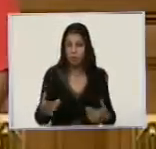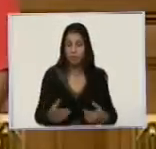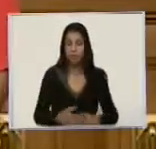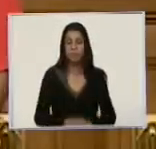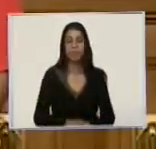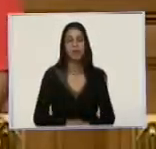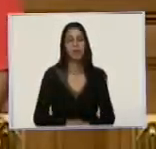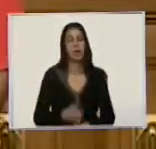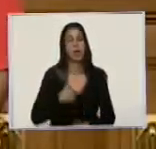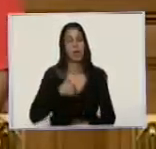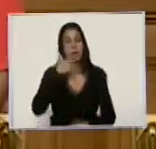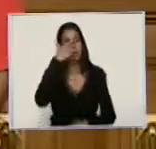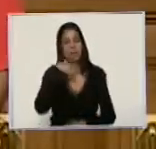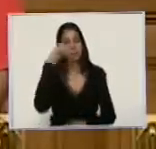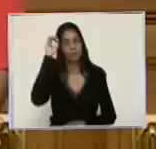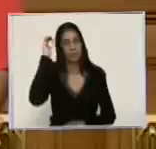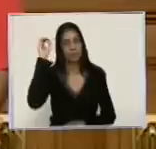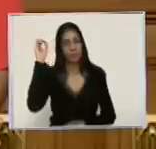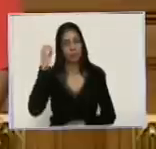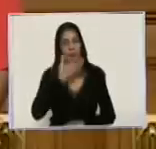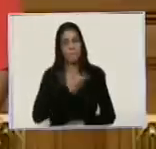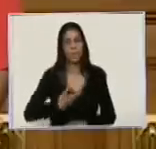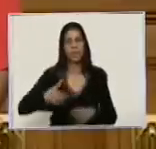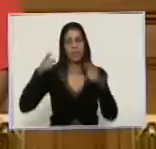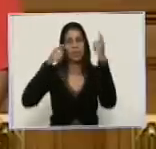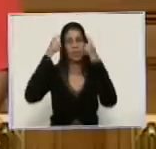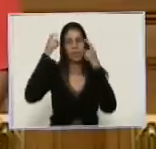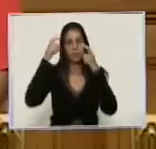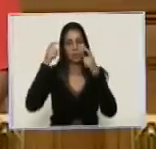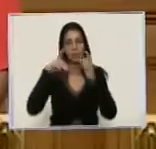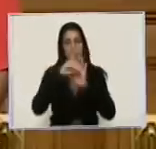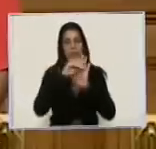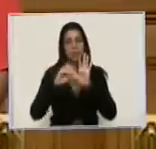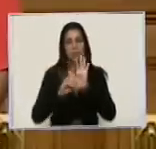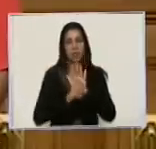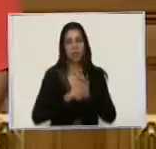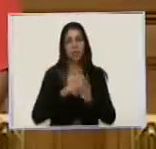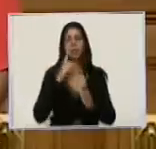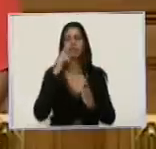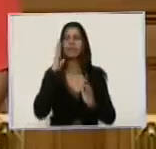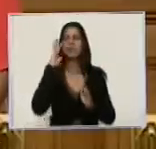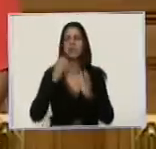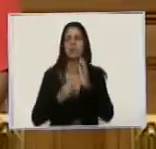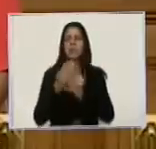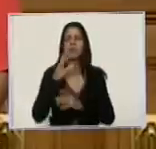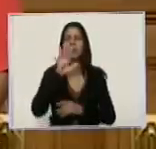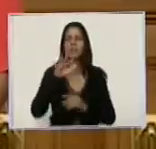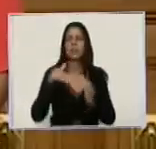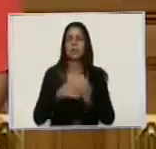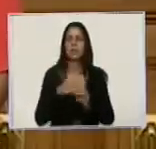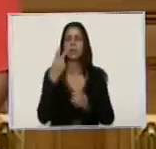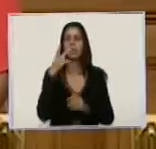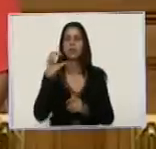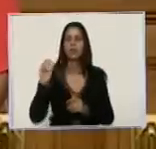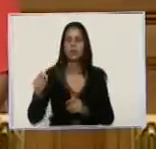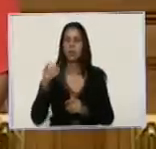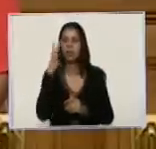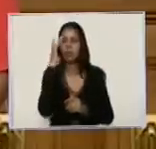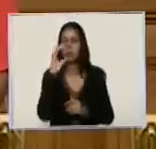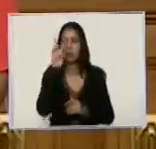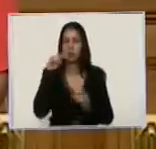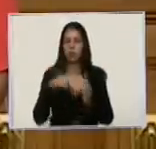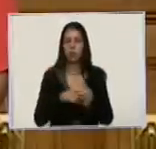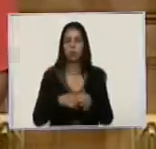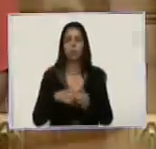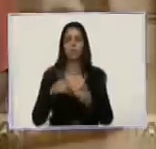En mi opinión, al presidente Chávez lo mataron por el decreto 5200 del 26 de febrero del año 2007, porque